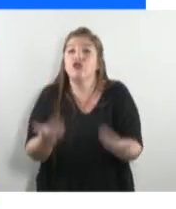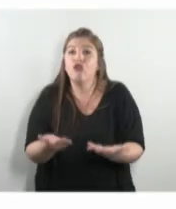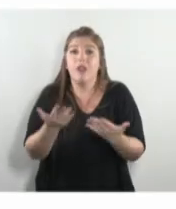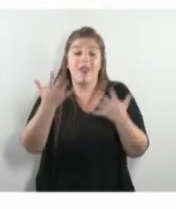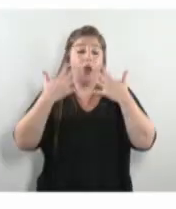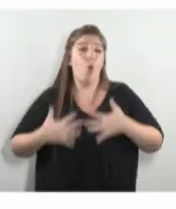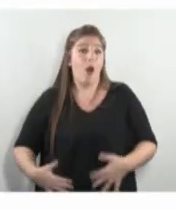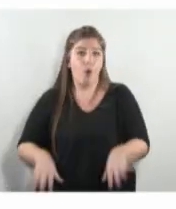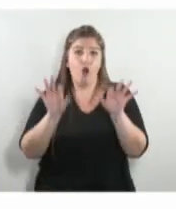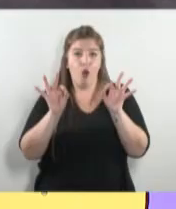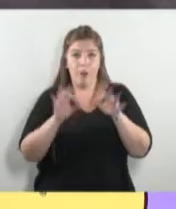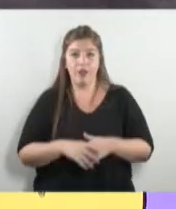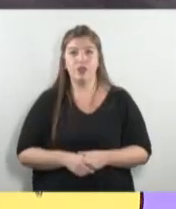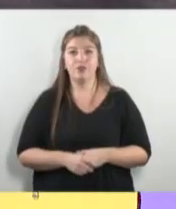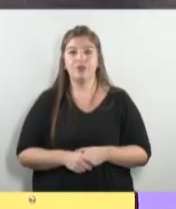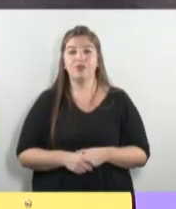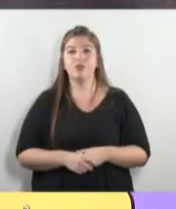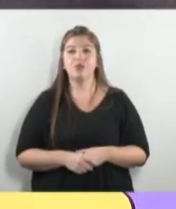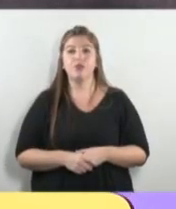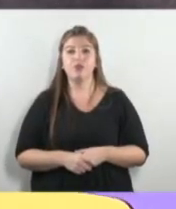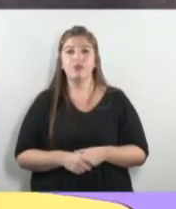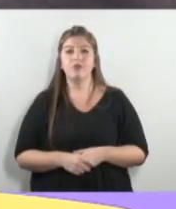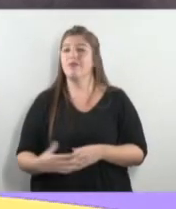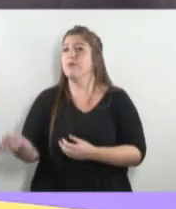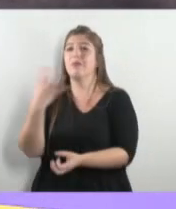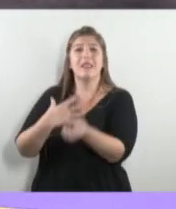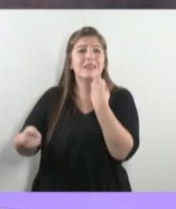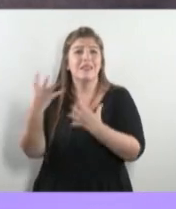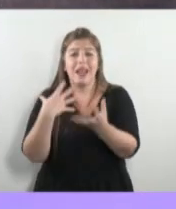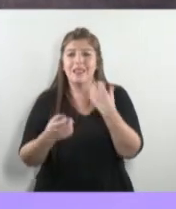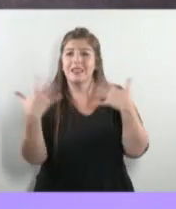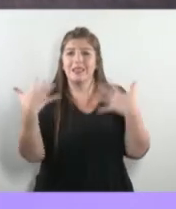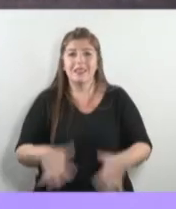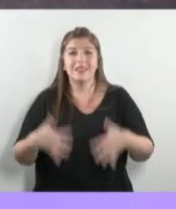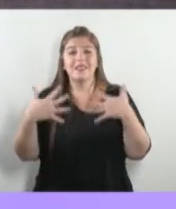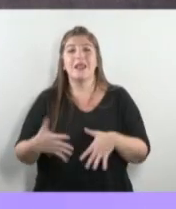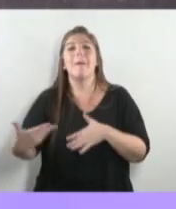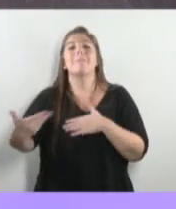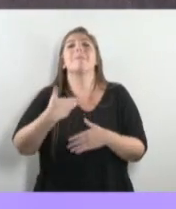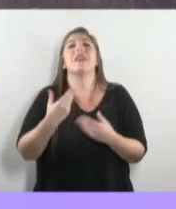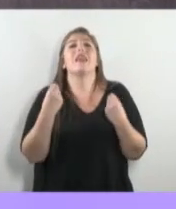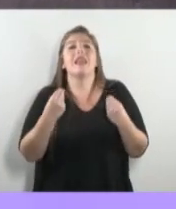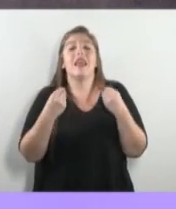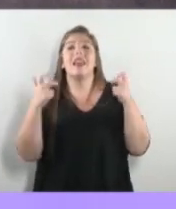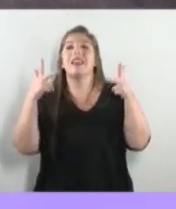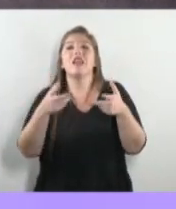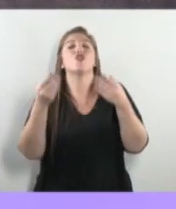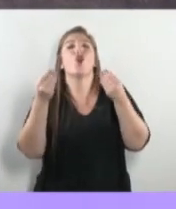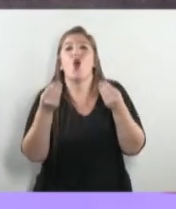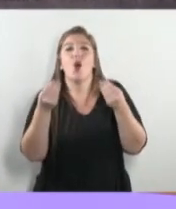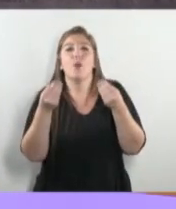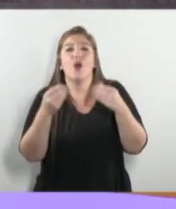el organismo. Nos llueven mensajes donde lo que nos piden es que digas cómo sería